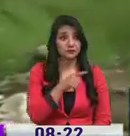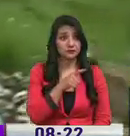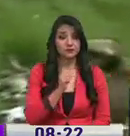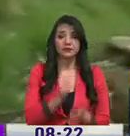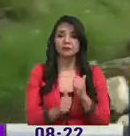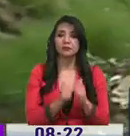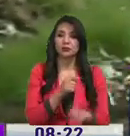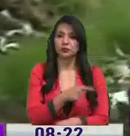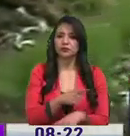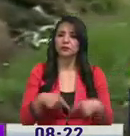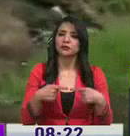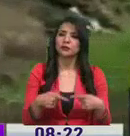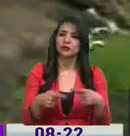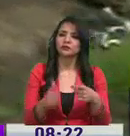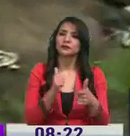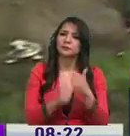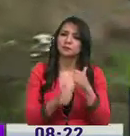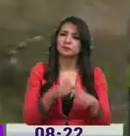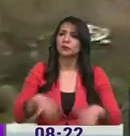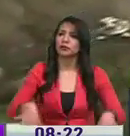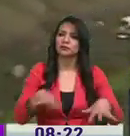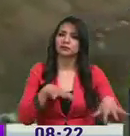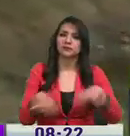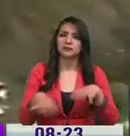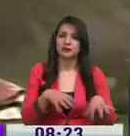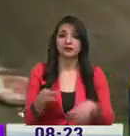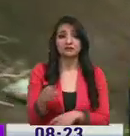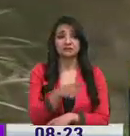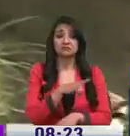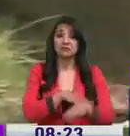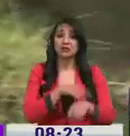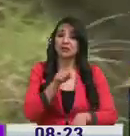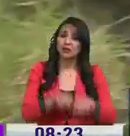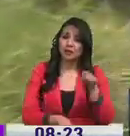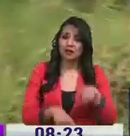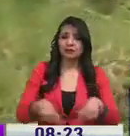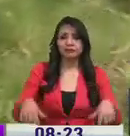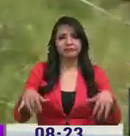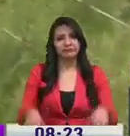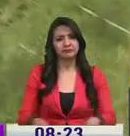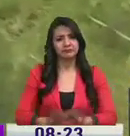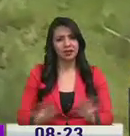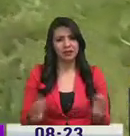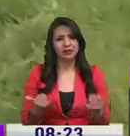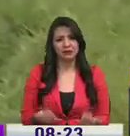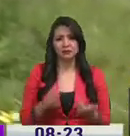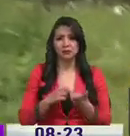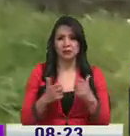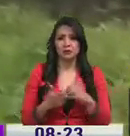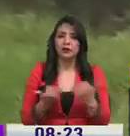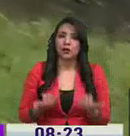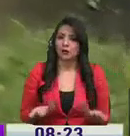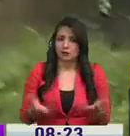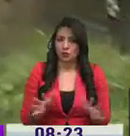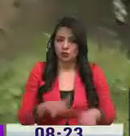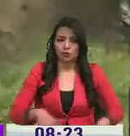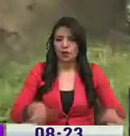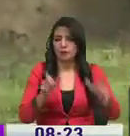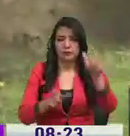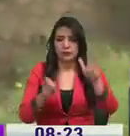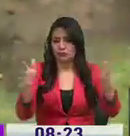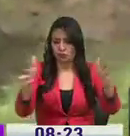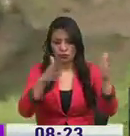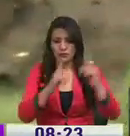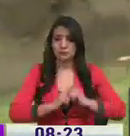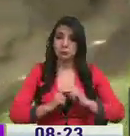deporte todos los días y mire lo que es de tener un baño dañado sin alcantarilla, pues ocasiona. En este momento no tenemos nada porque no hay deporte,